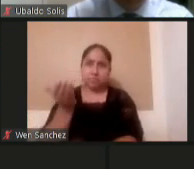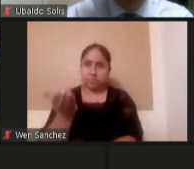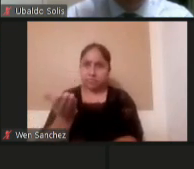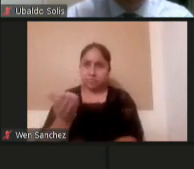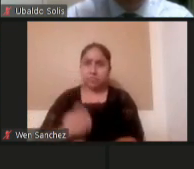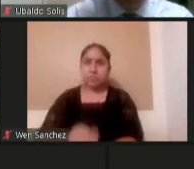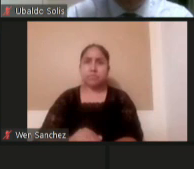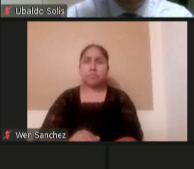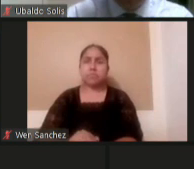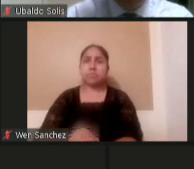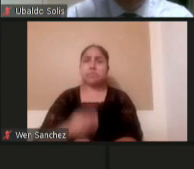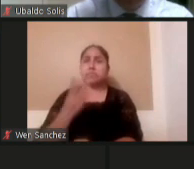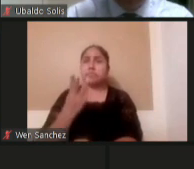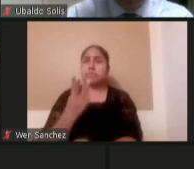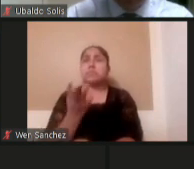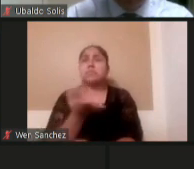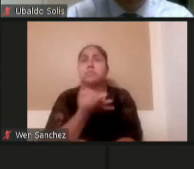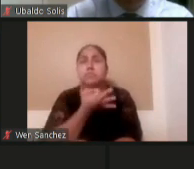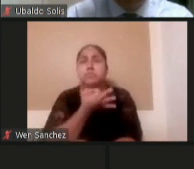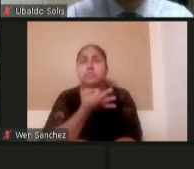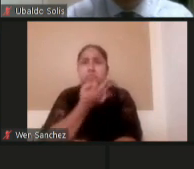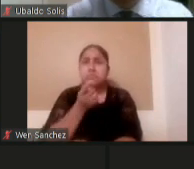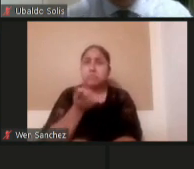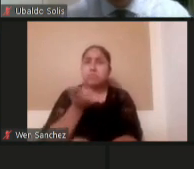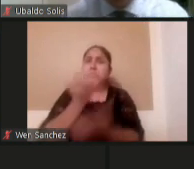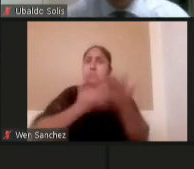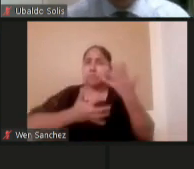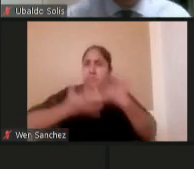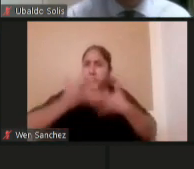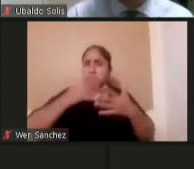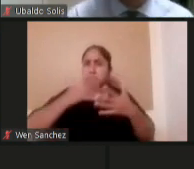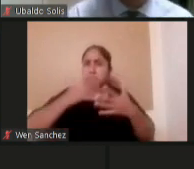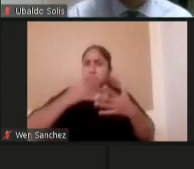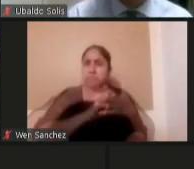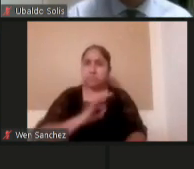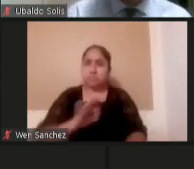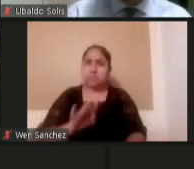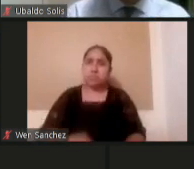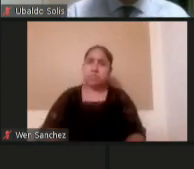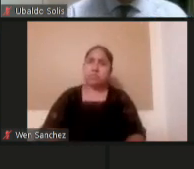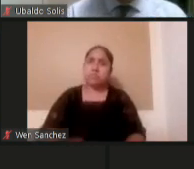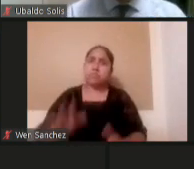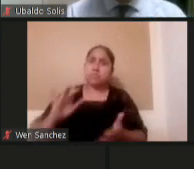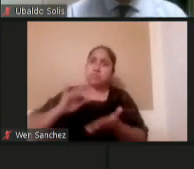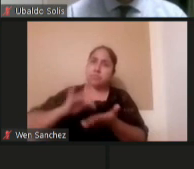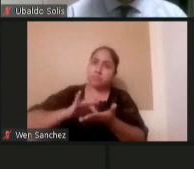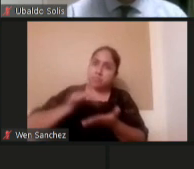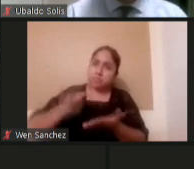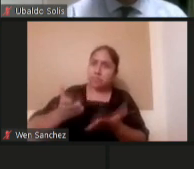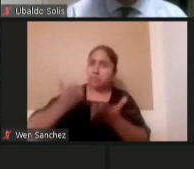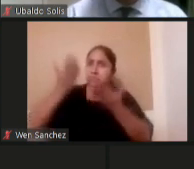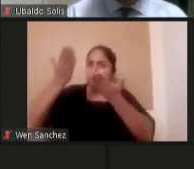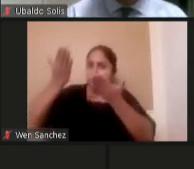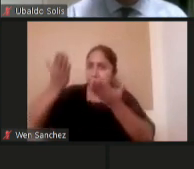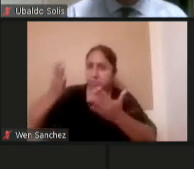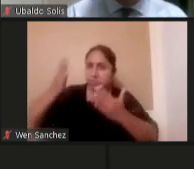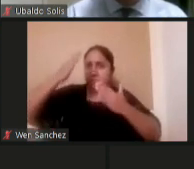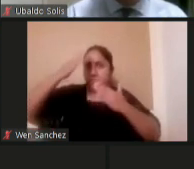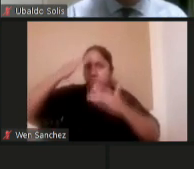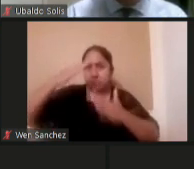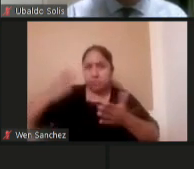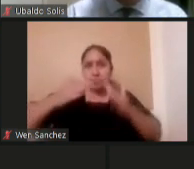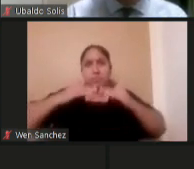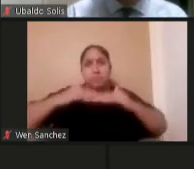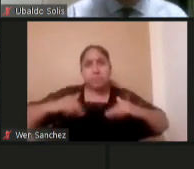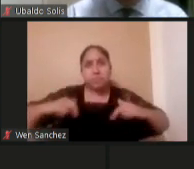Cuenta usted hasta con 3 minutos sobre este tema, por favor. Gracias, honorable Cabildo, y buenas tardes. Fundación